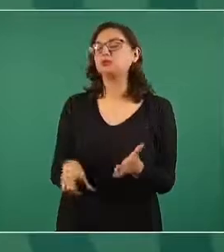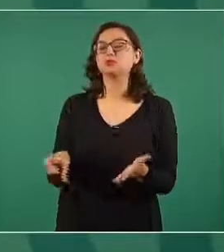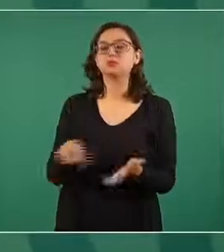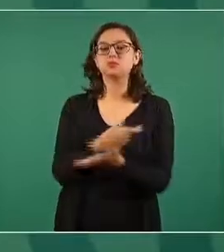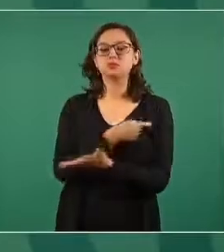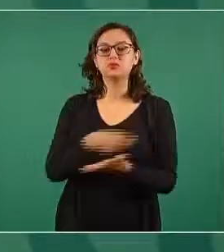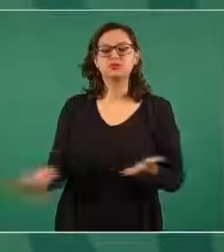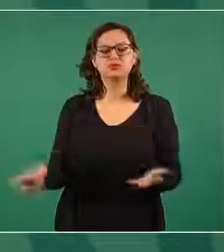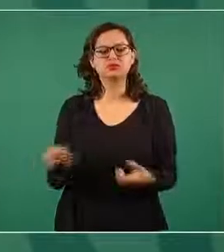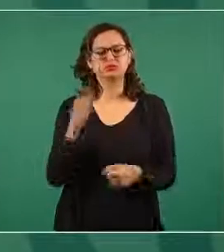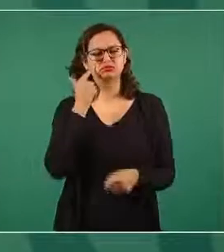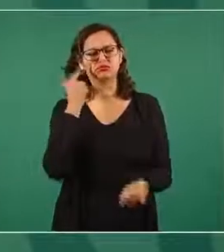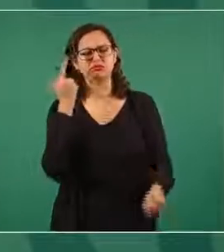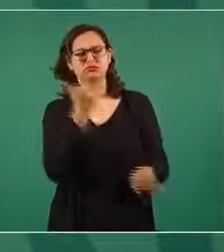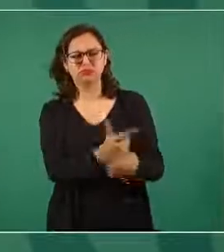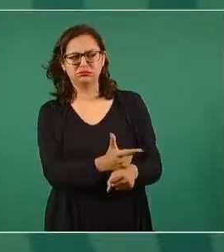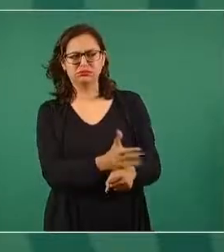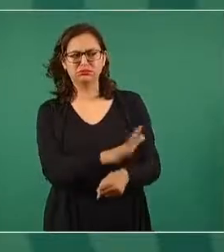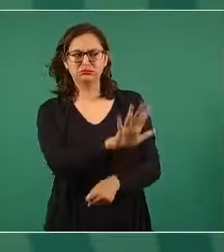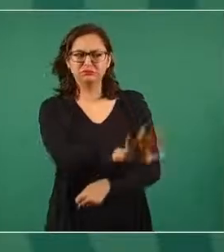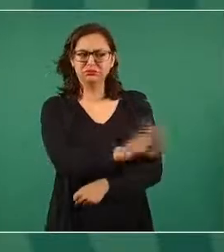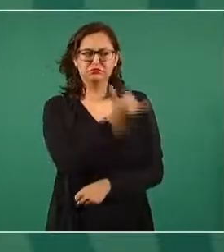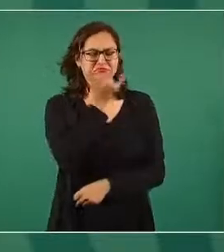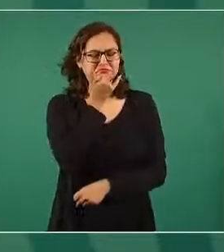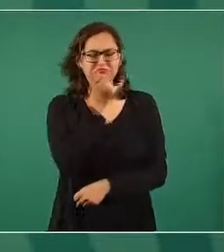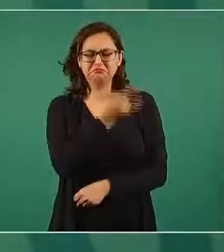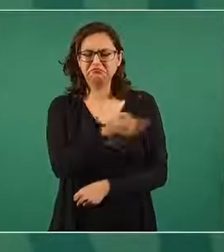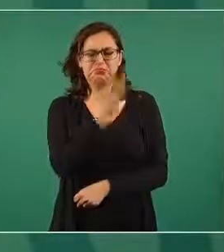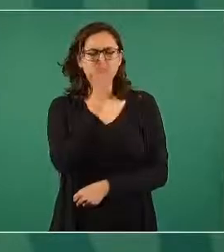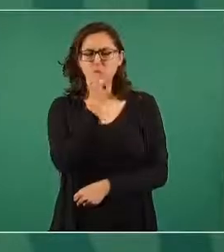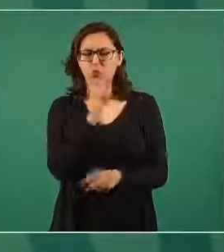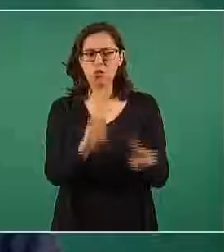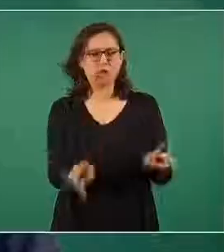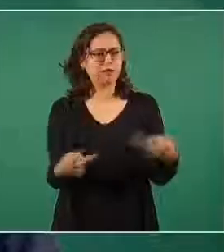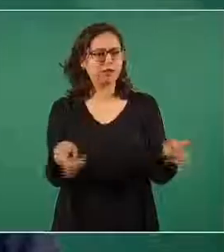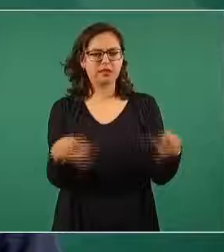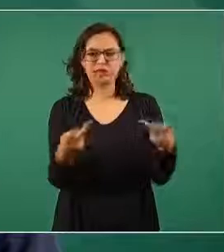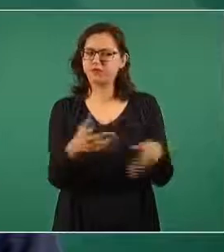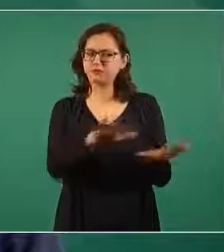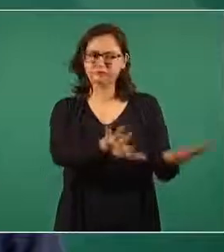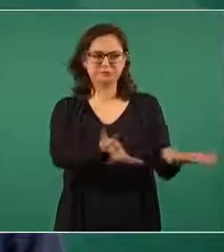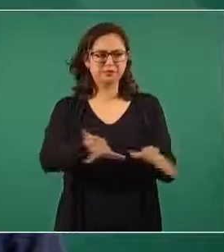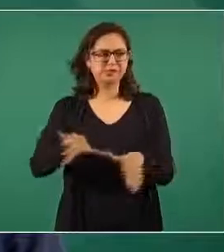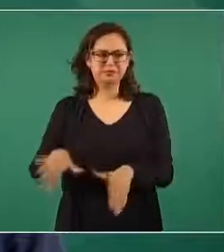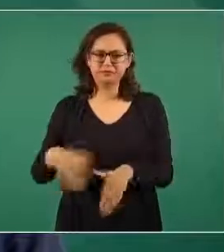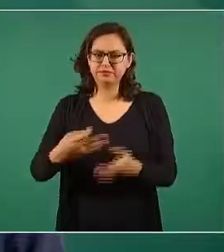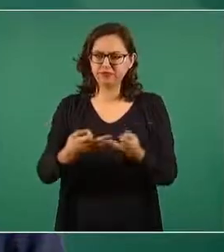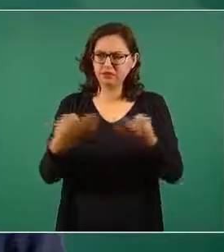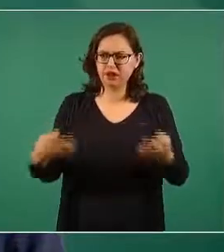y nos dimos cuenta y cancelamos la operación y se recuperaron las tierras.